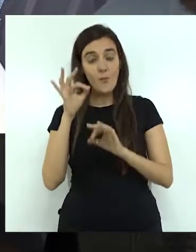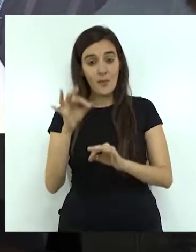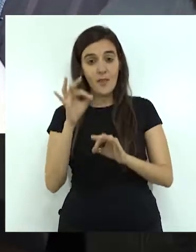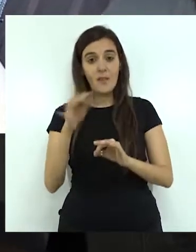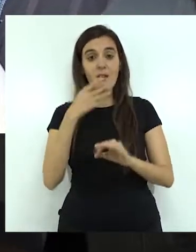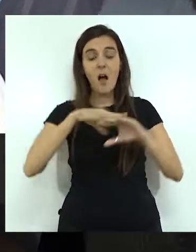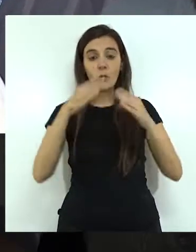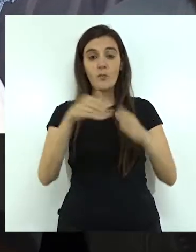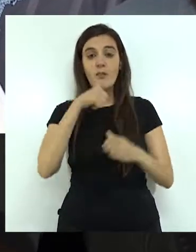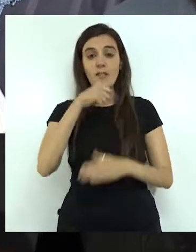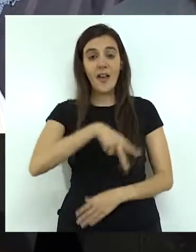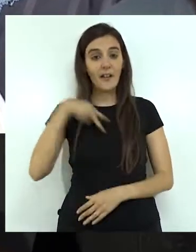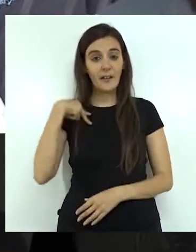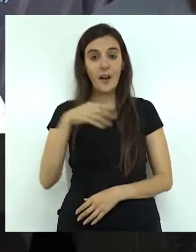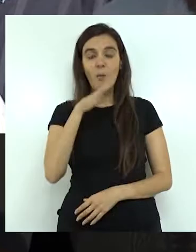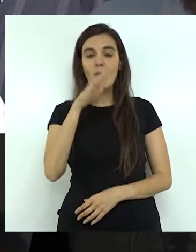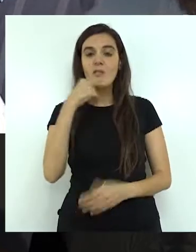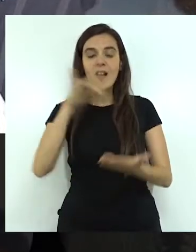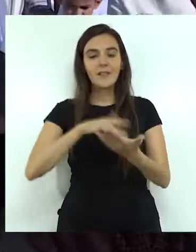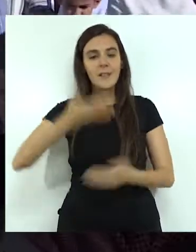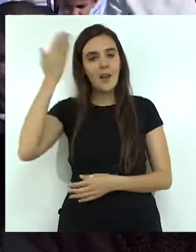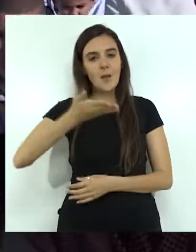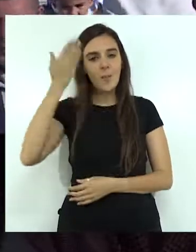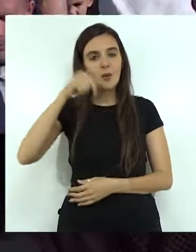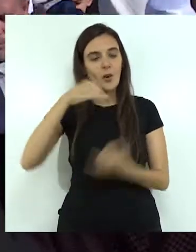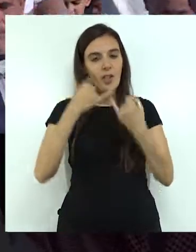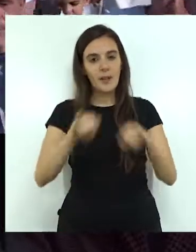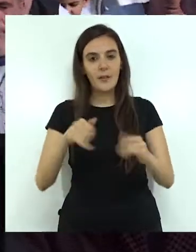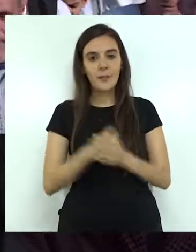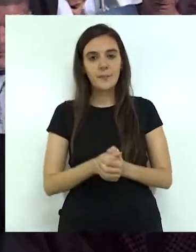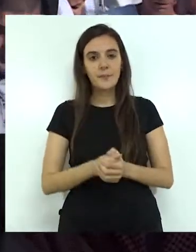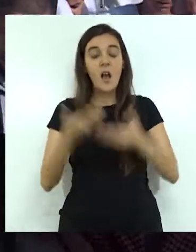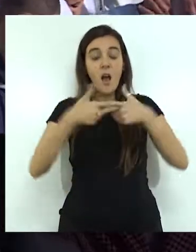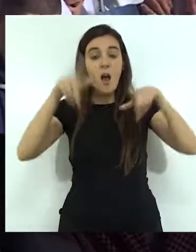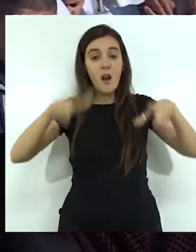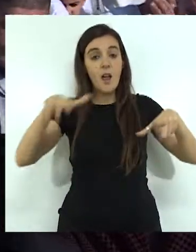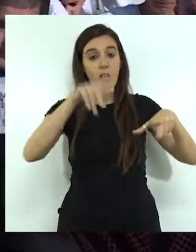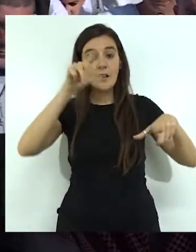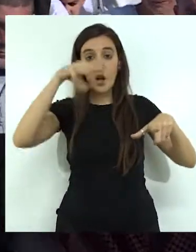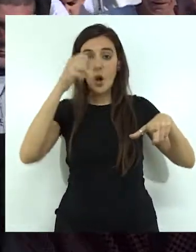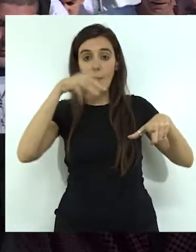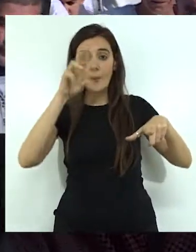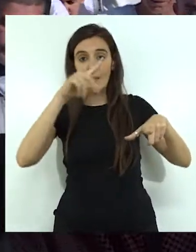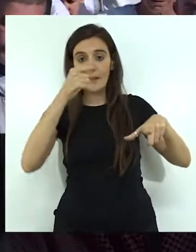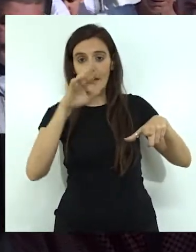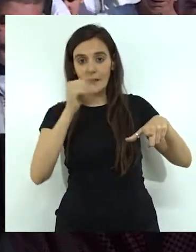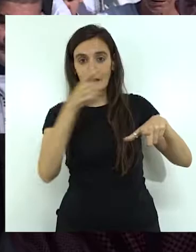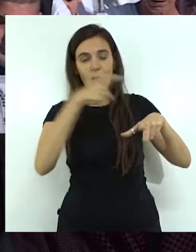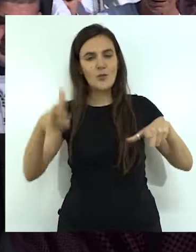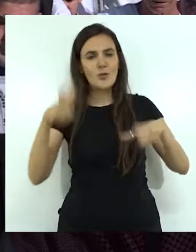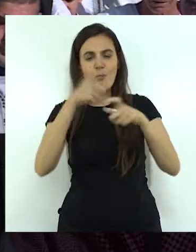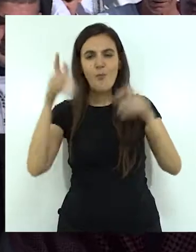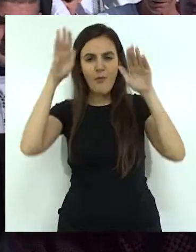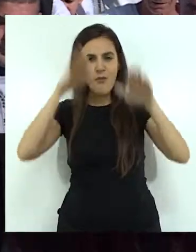obtienen general por el gran día que vamos a celebrar hoy en la explanada de loma margarita se han dado cita miles de fieles una jornada de